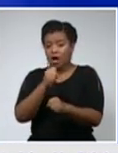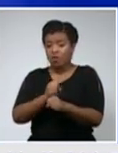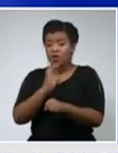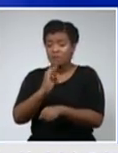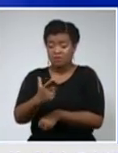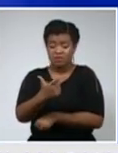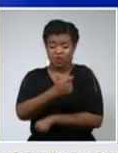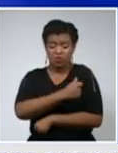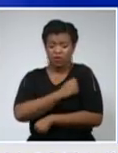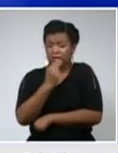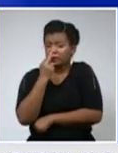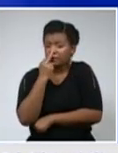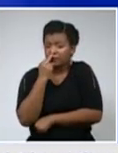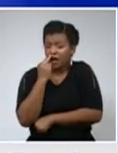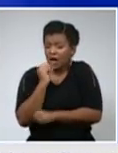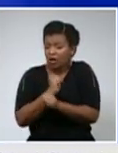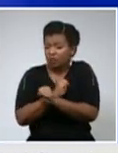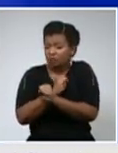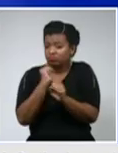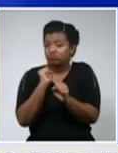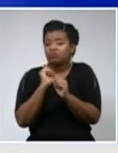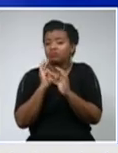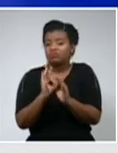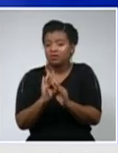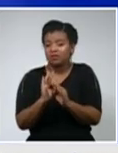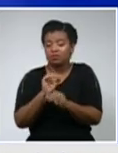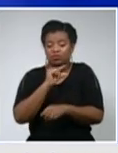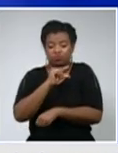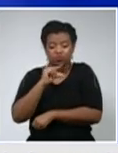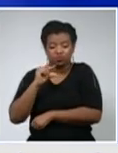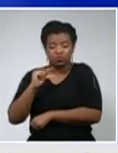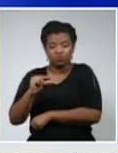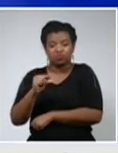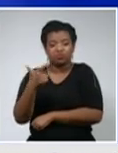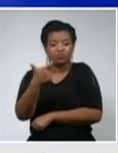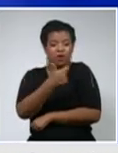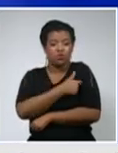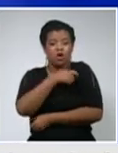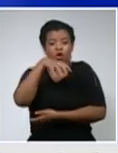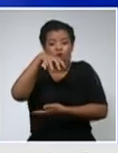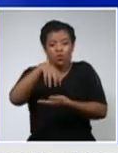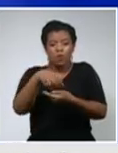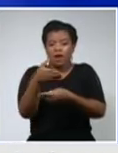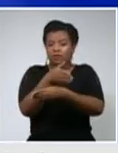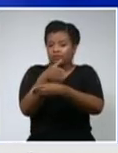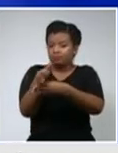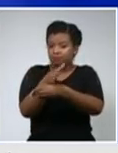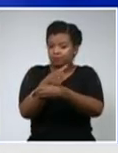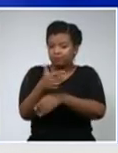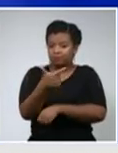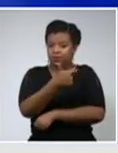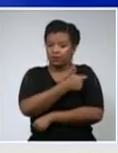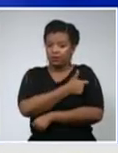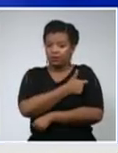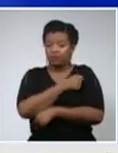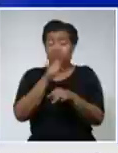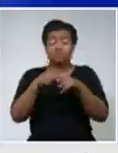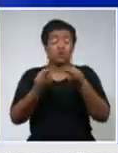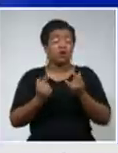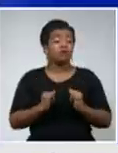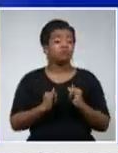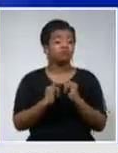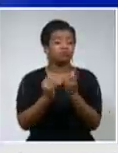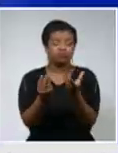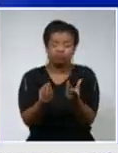temprano están trasladando estas vacunas a los sitios clínicos de vacunación, porque es noticia, además un regalo tremendo para las